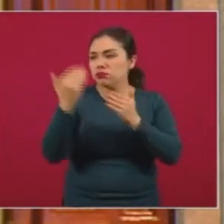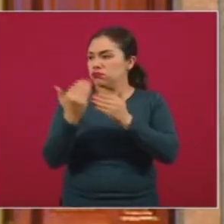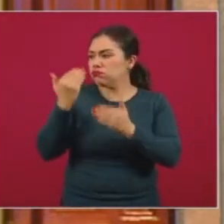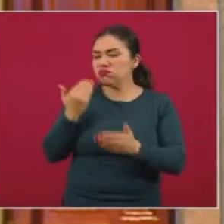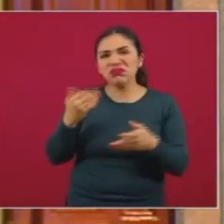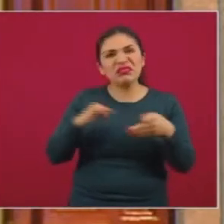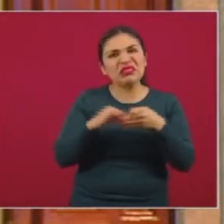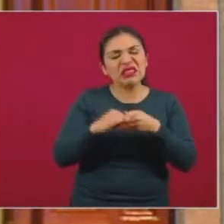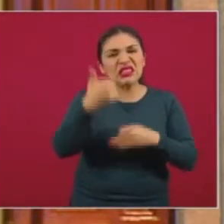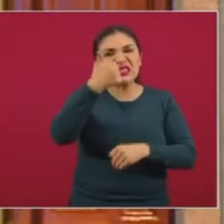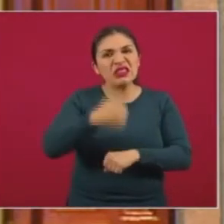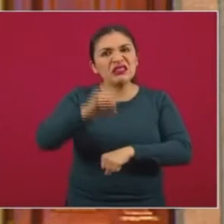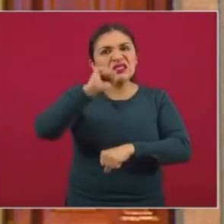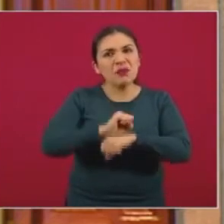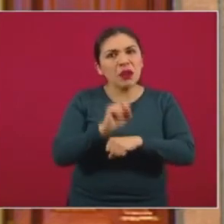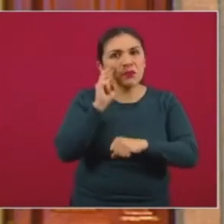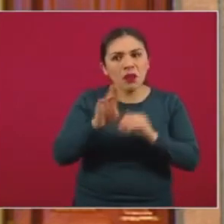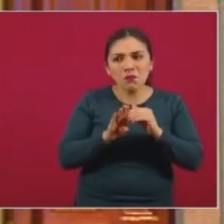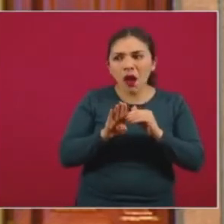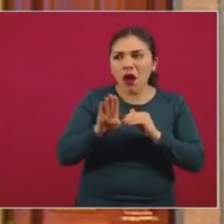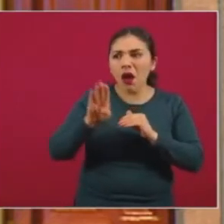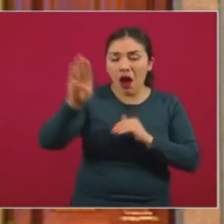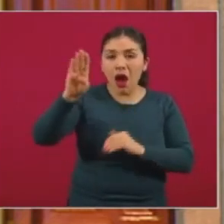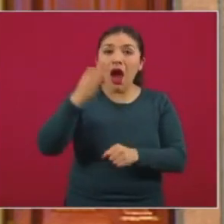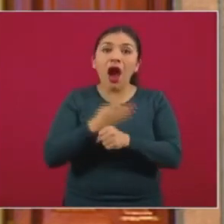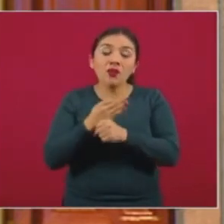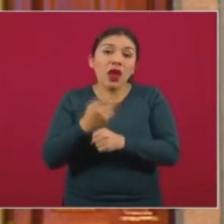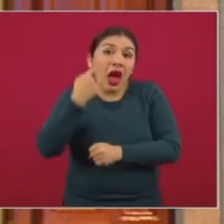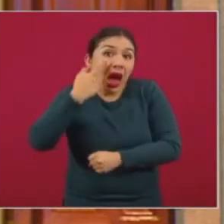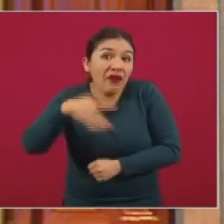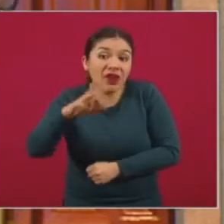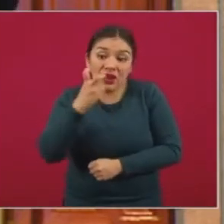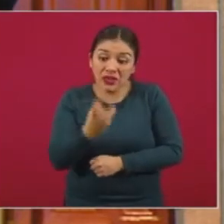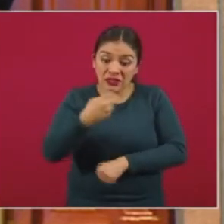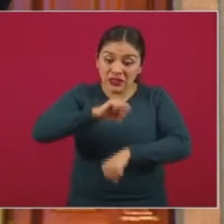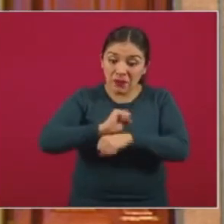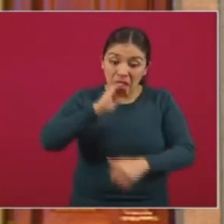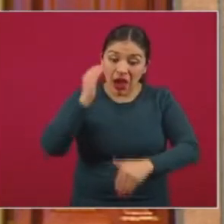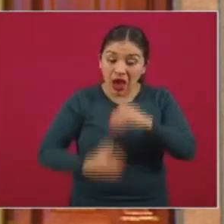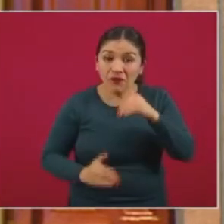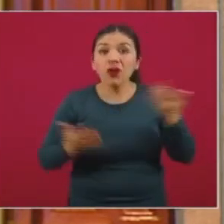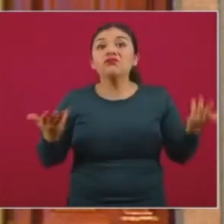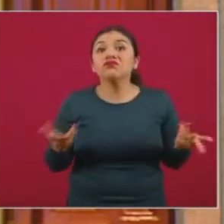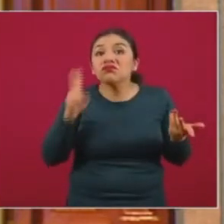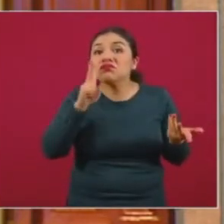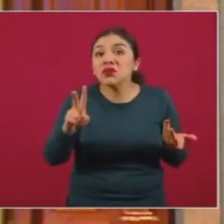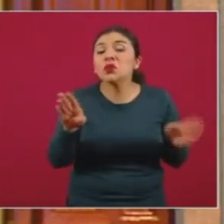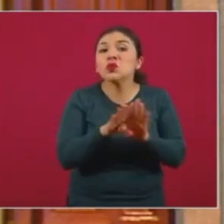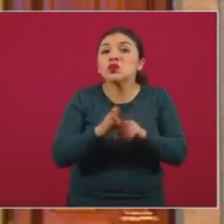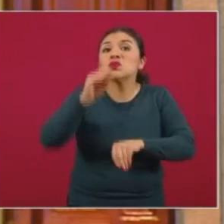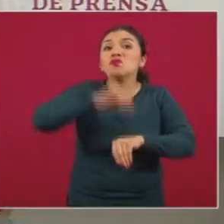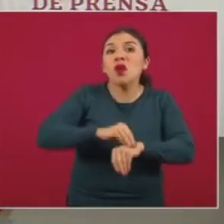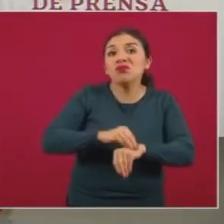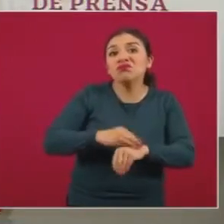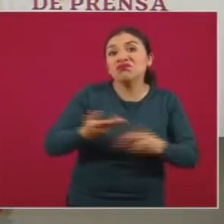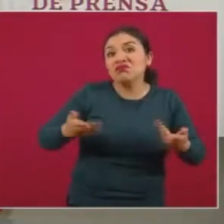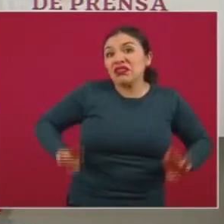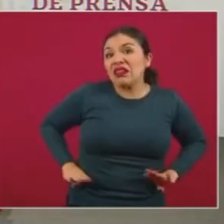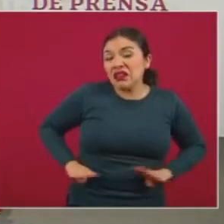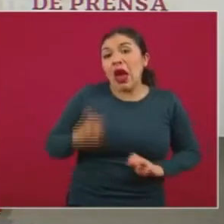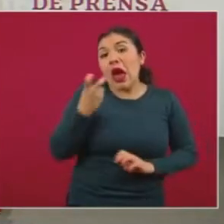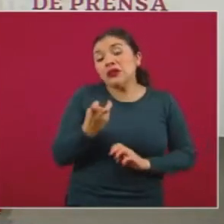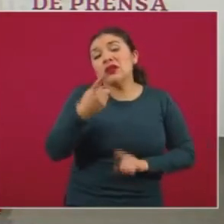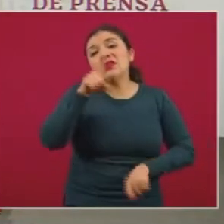últimas 6-7 semanas. Vamos a ver para el final de esta semana cómo termina comportándose, y lógicamente esto